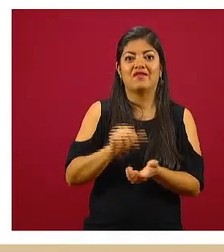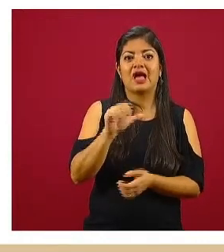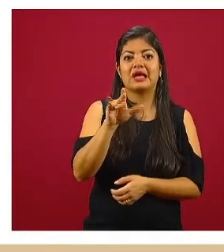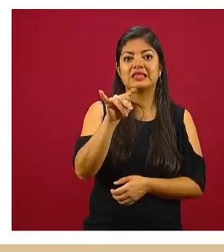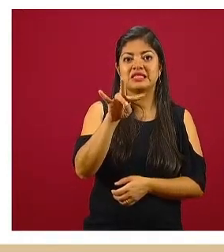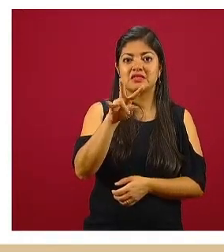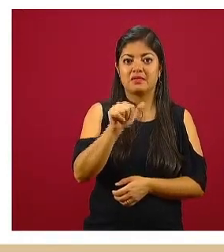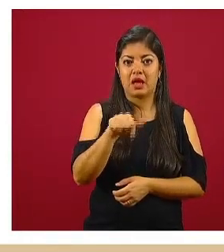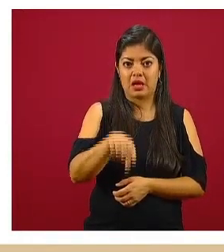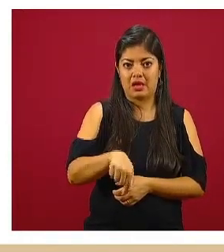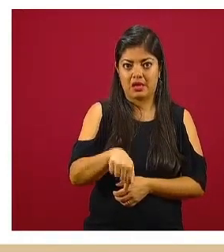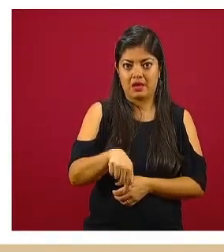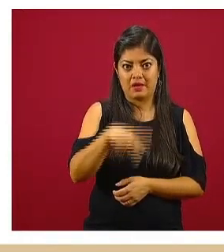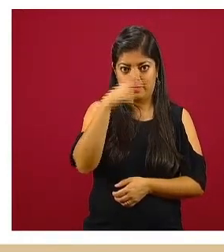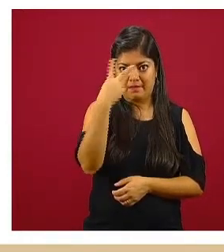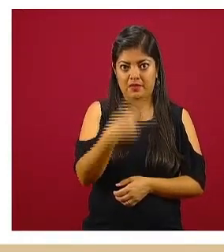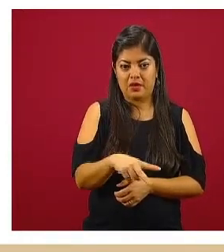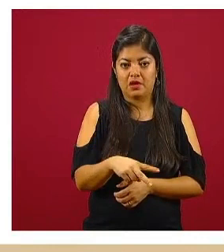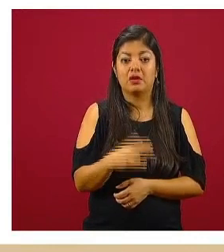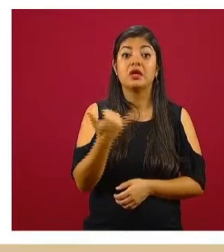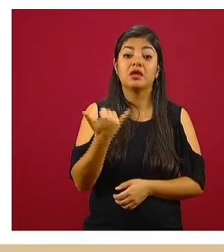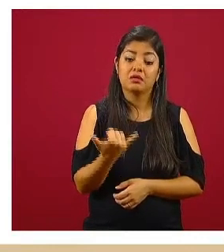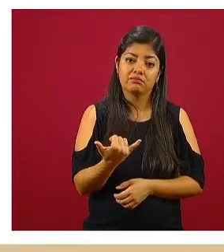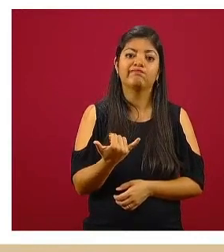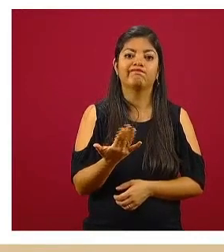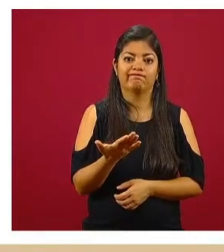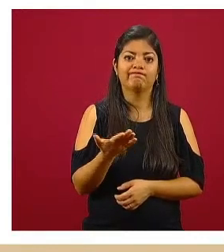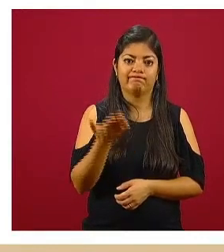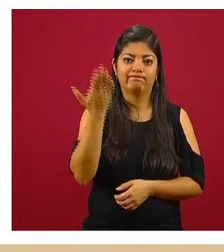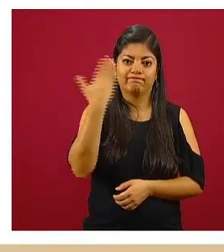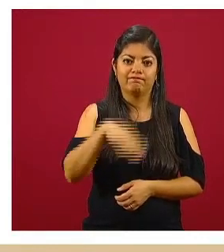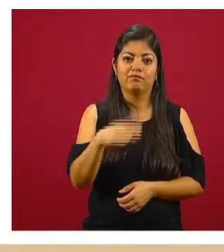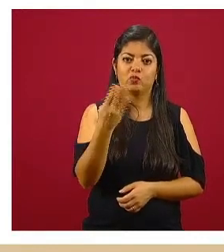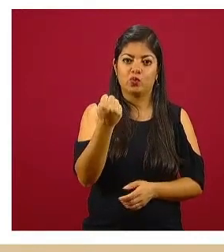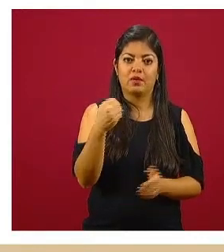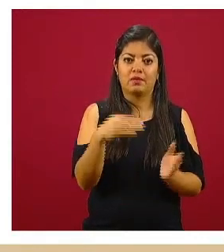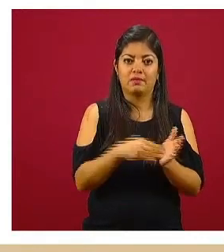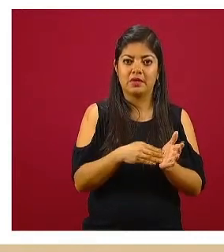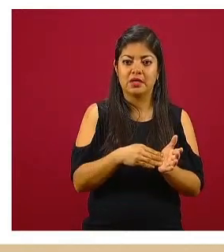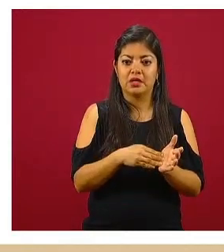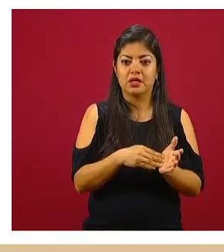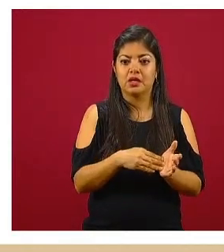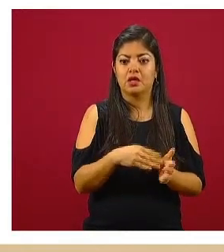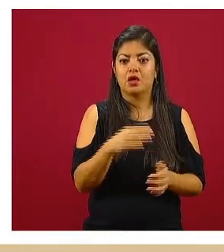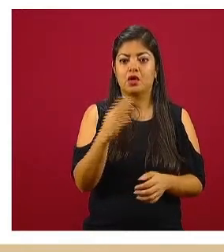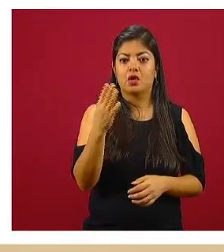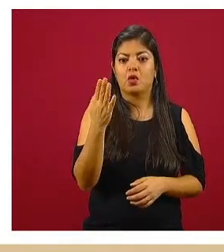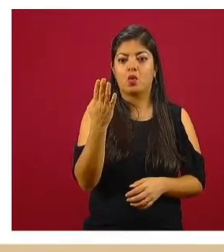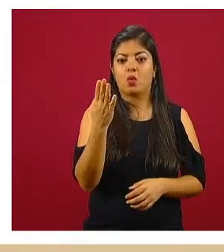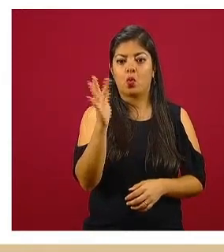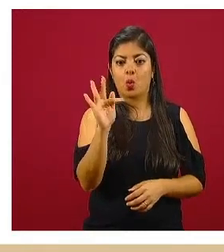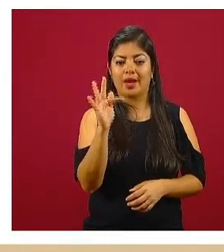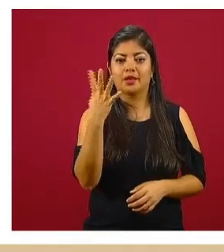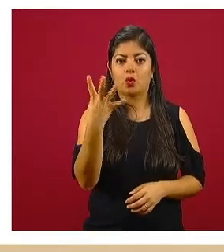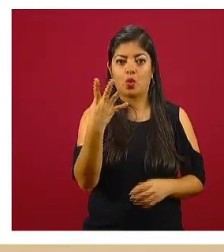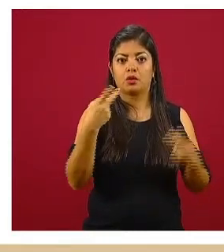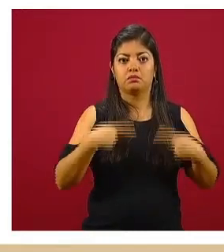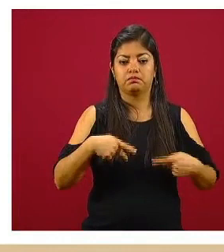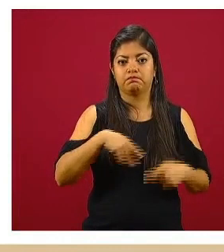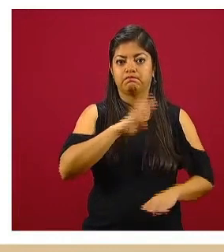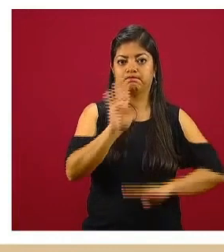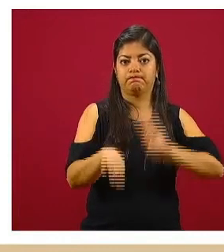en México, y desafortunadamente ya 9.044 personas han perdido la vida